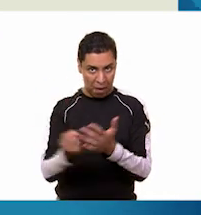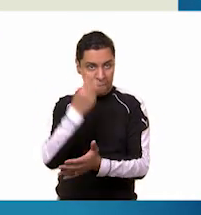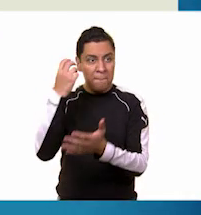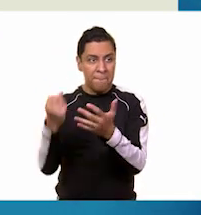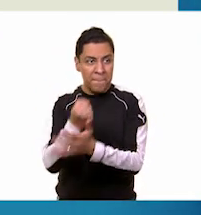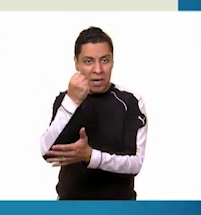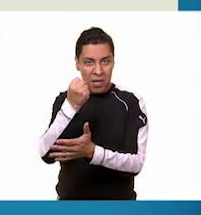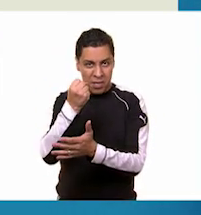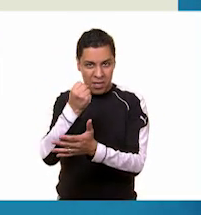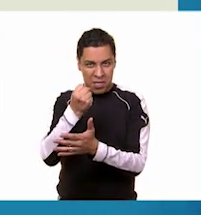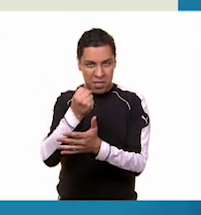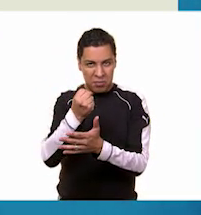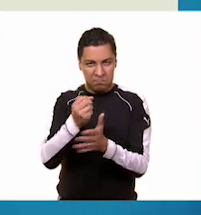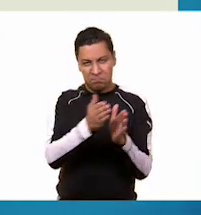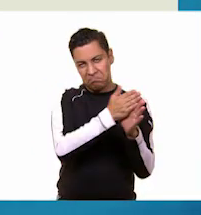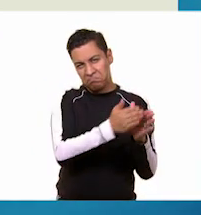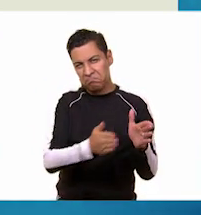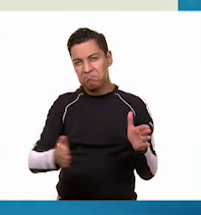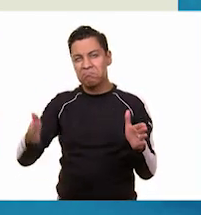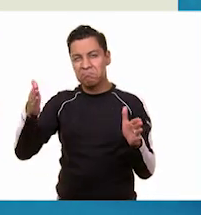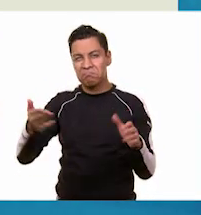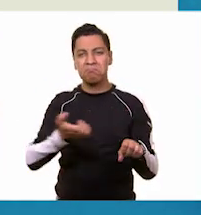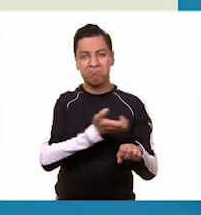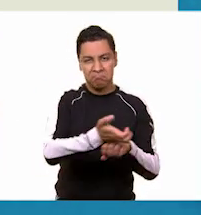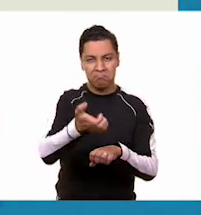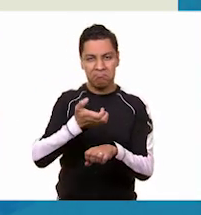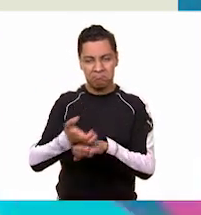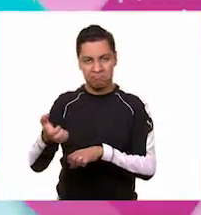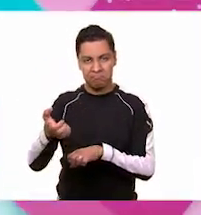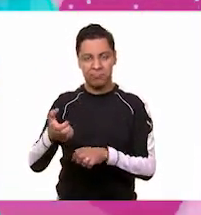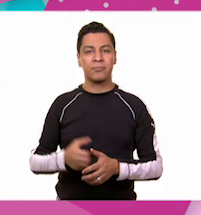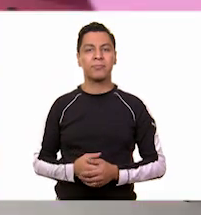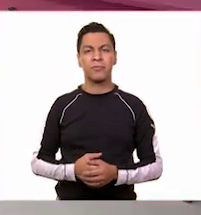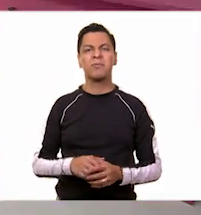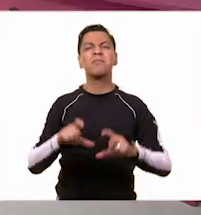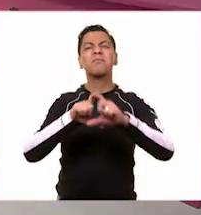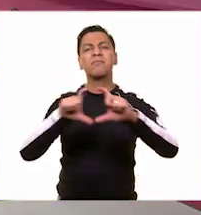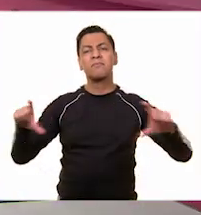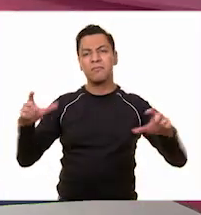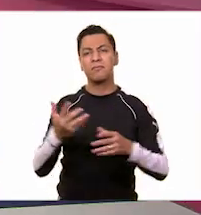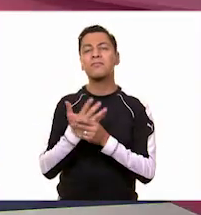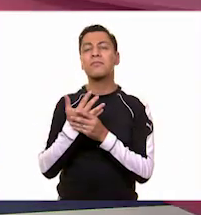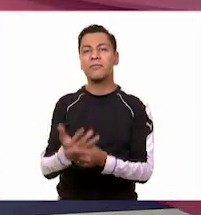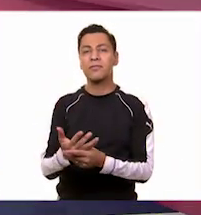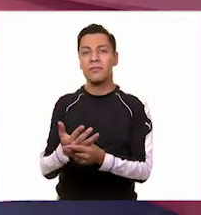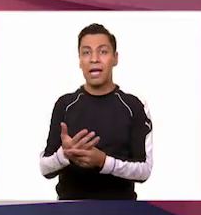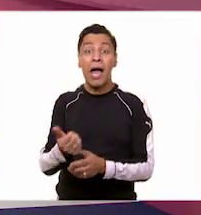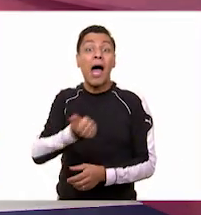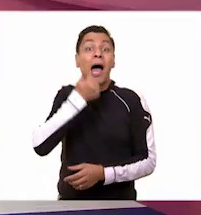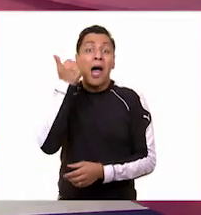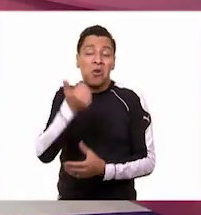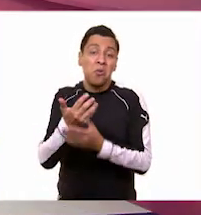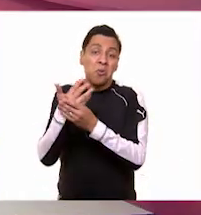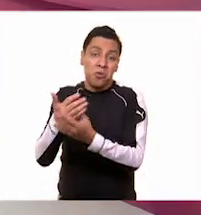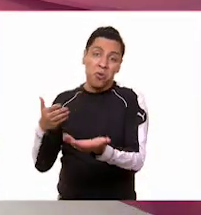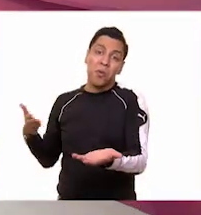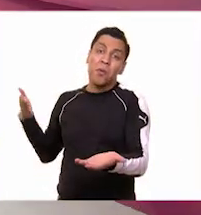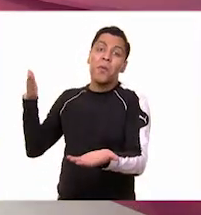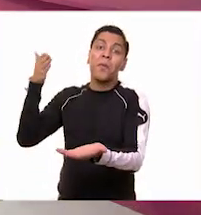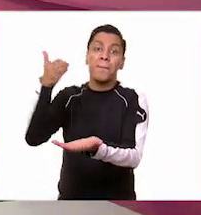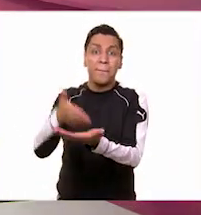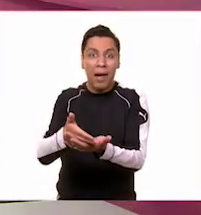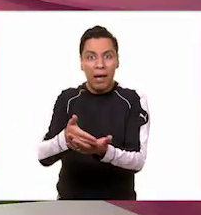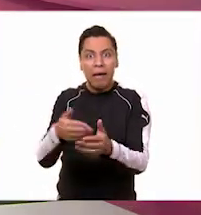etapa estatal. ¿Qué nos dice este párrafo? Pues que el alumno va a ir a una convivencia con